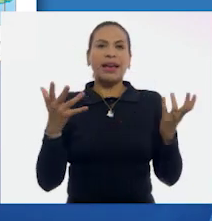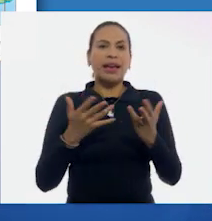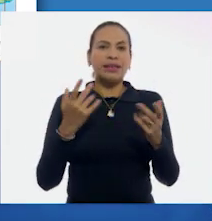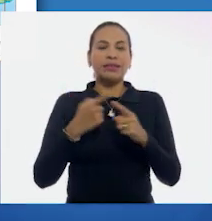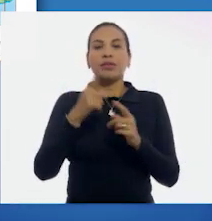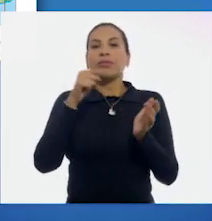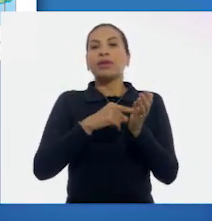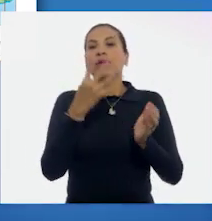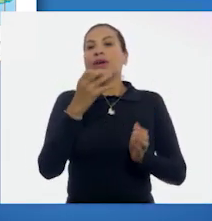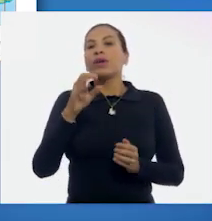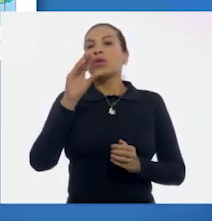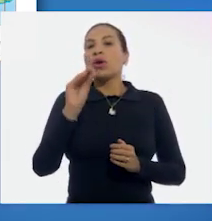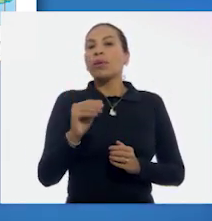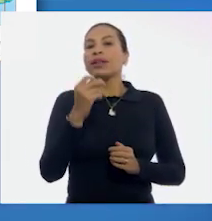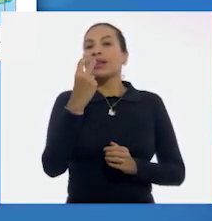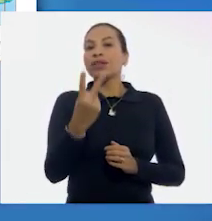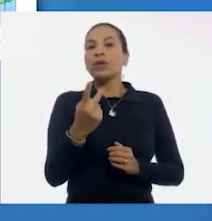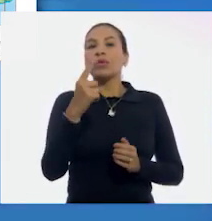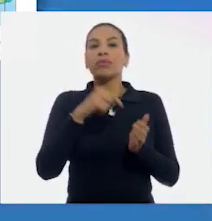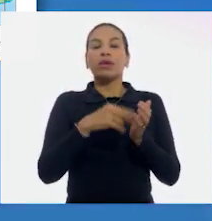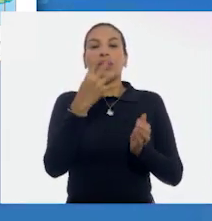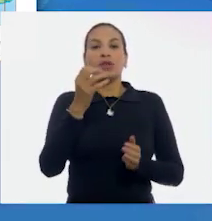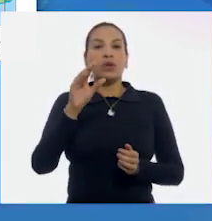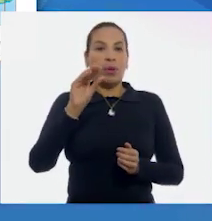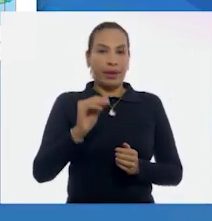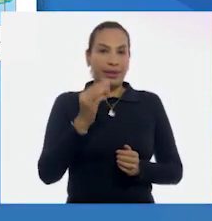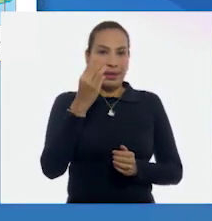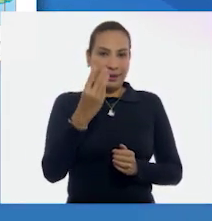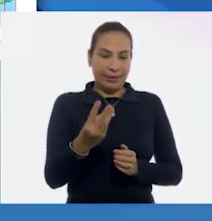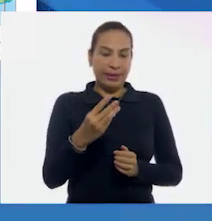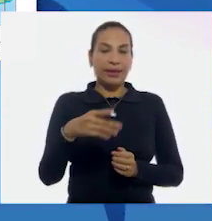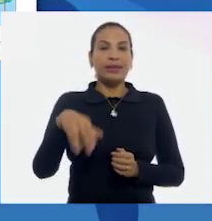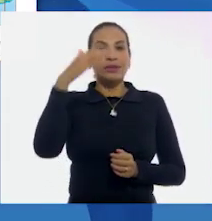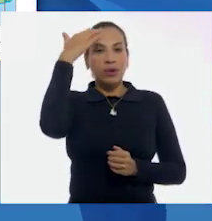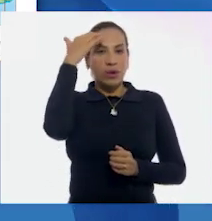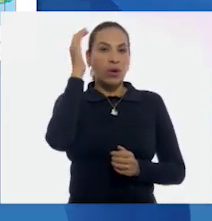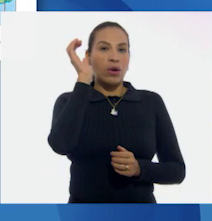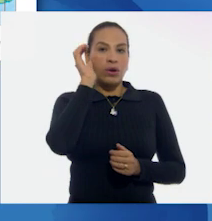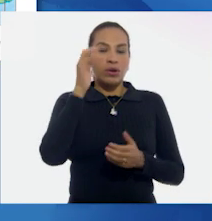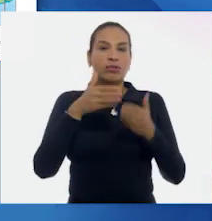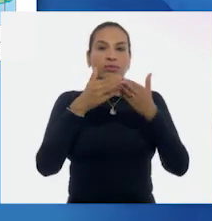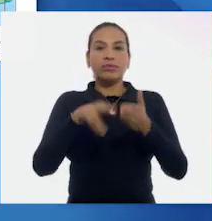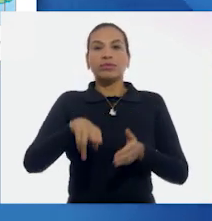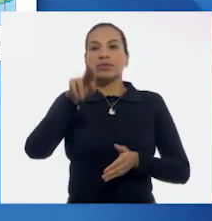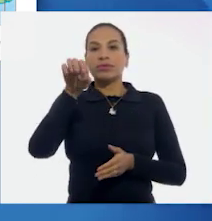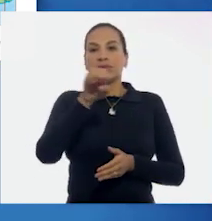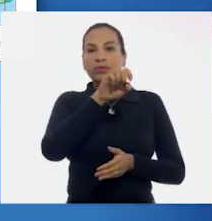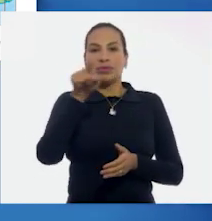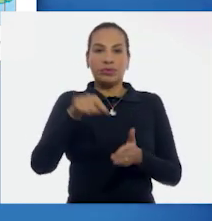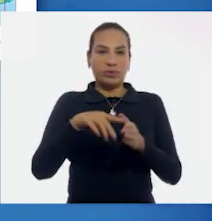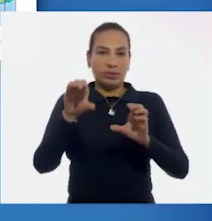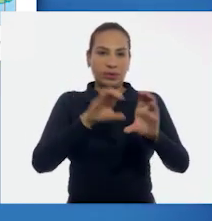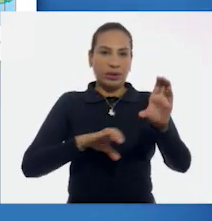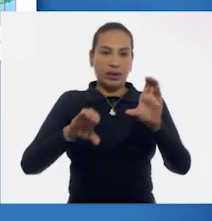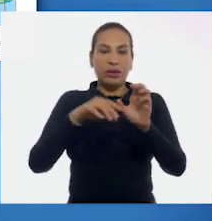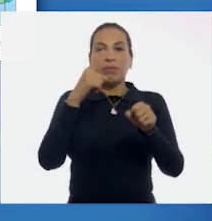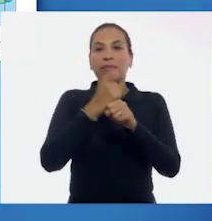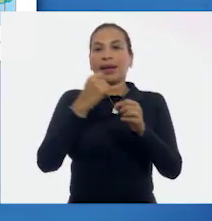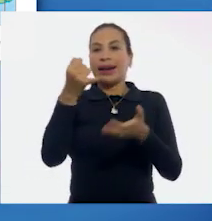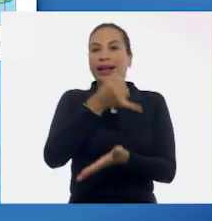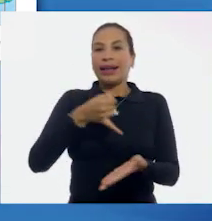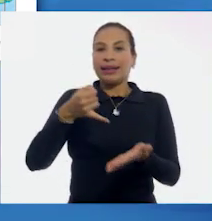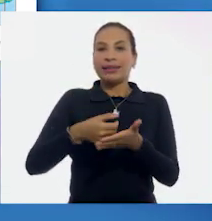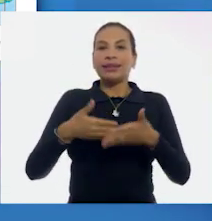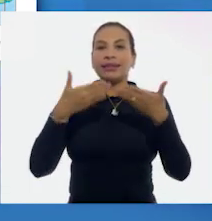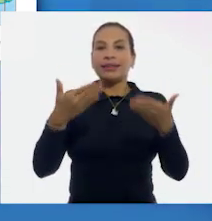entre 1492 y 1493, Colón recorrió el noreste del Caribe. La primera isla a la que